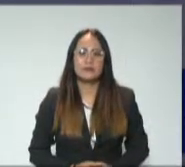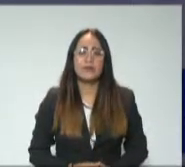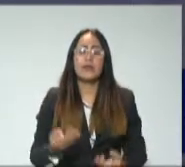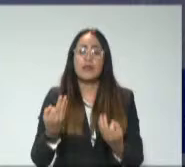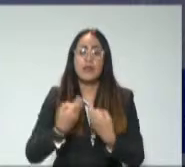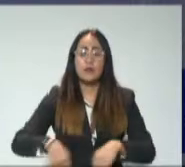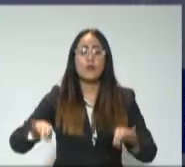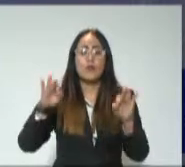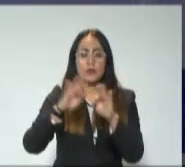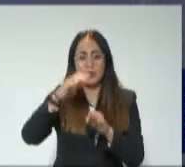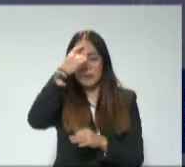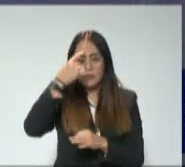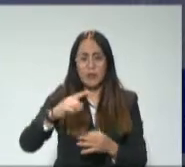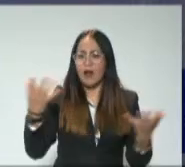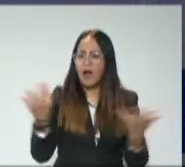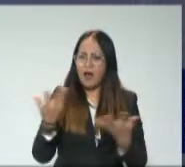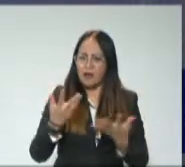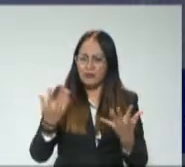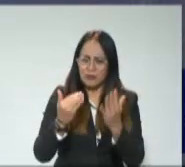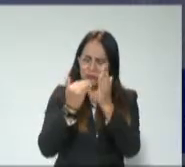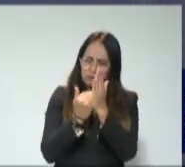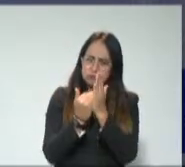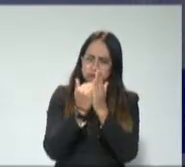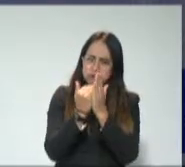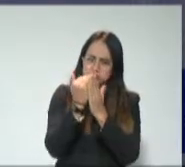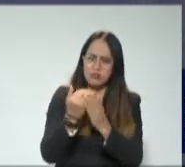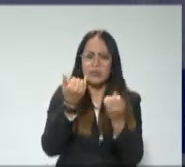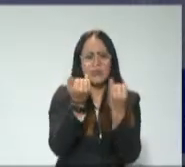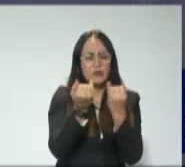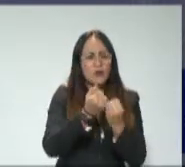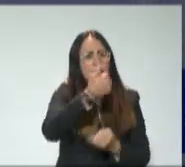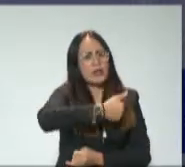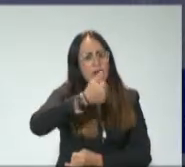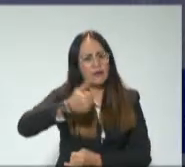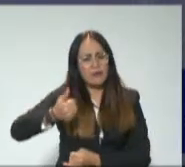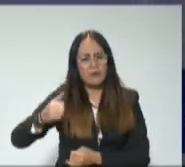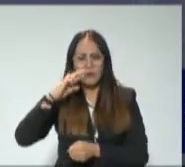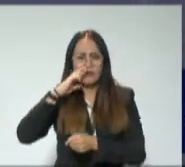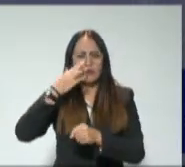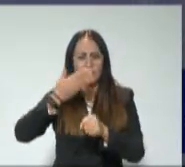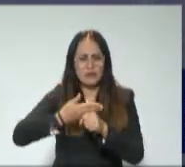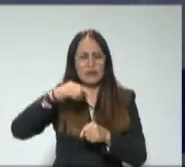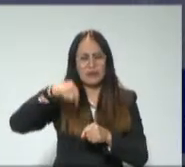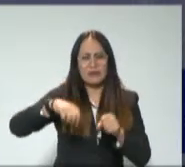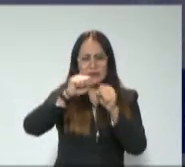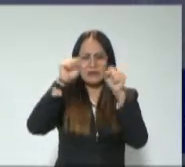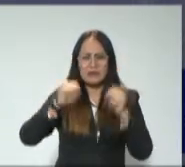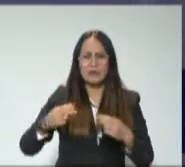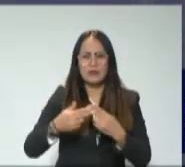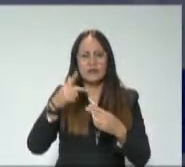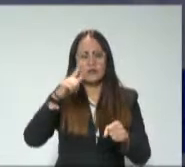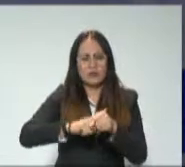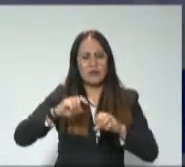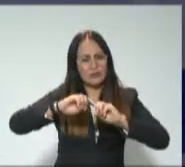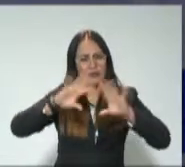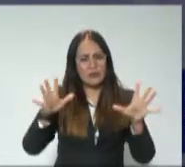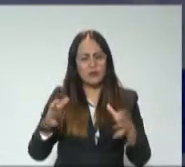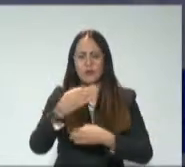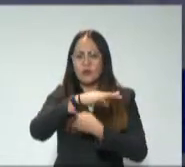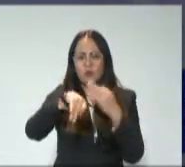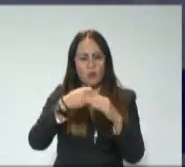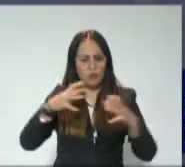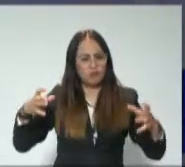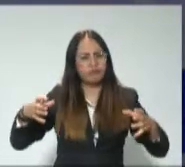avance de las actividades y de las responsabilidades que tenemos a través del Sistema Nacional de transparencia del que todos nosotros formamos